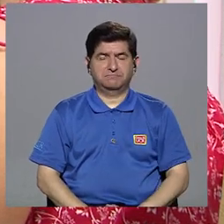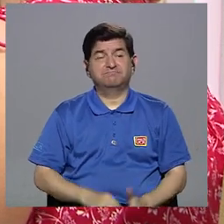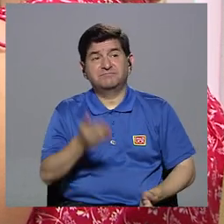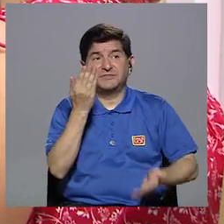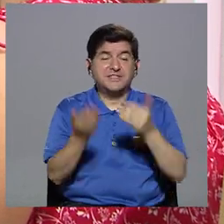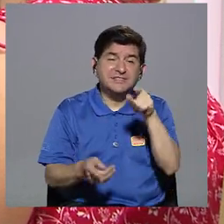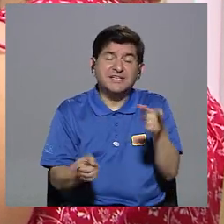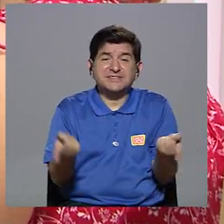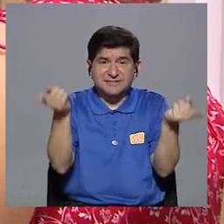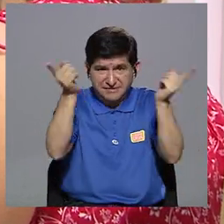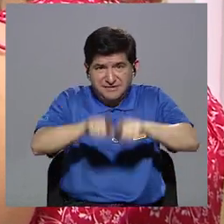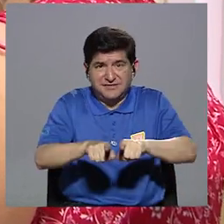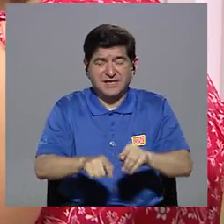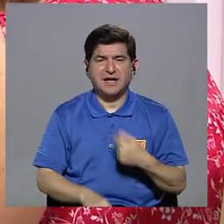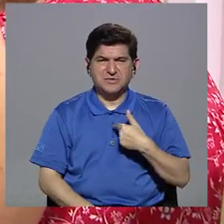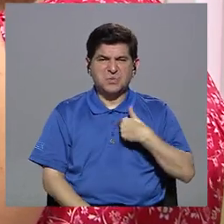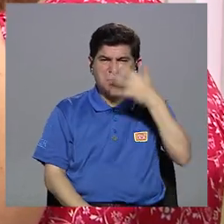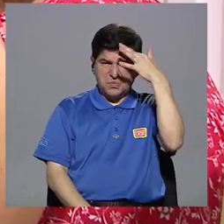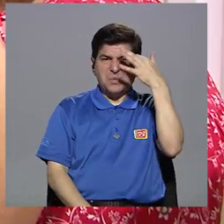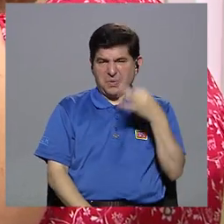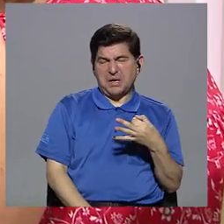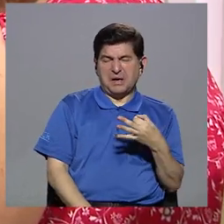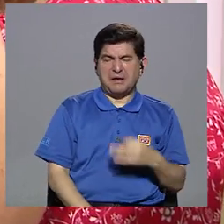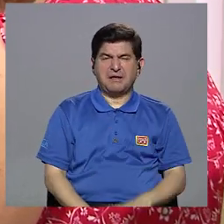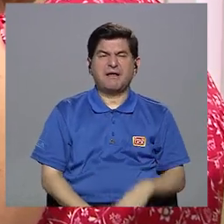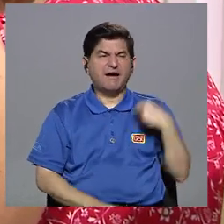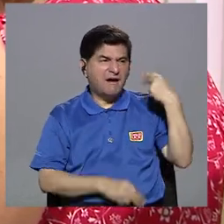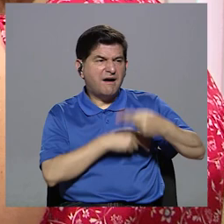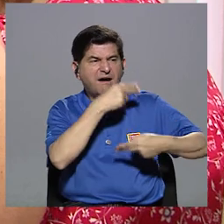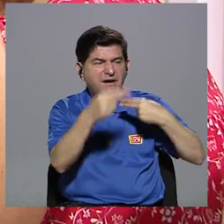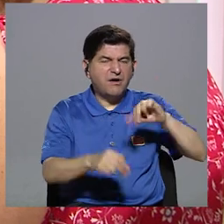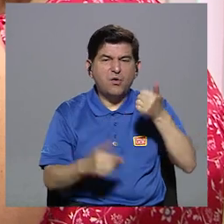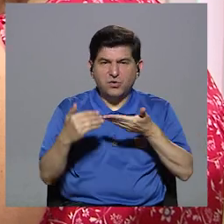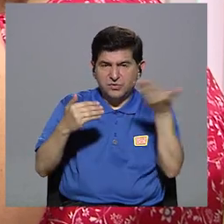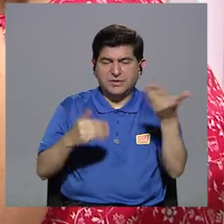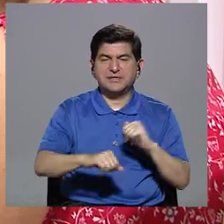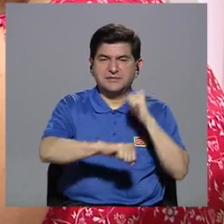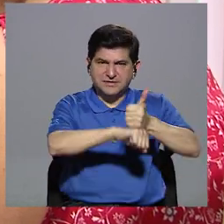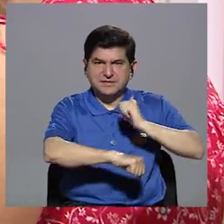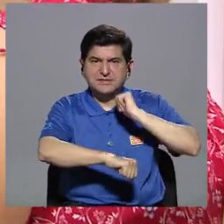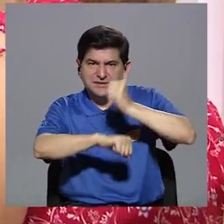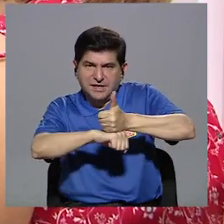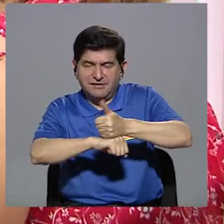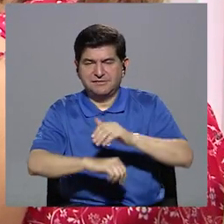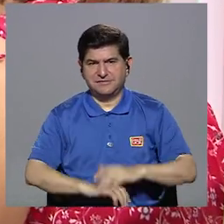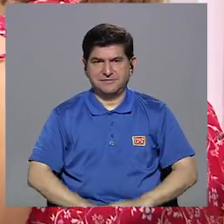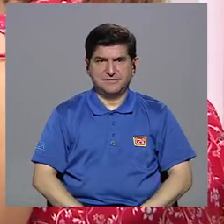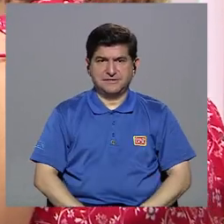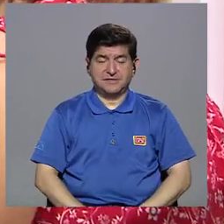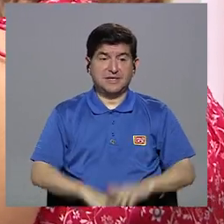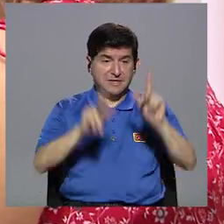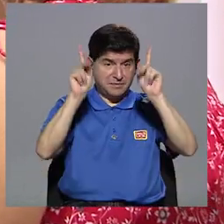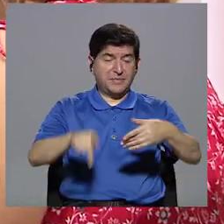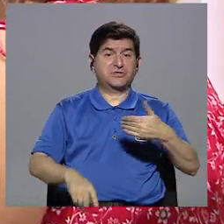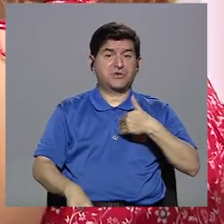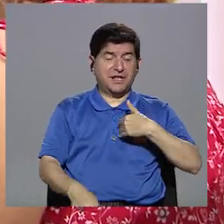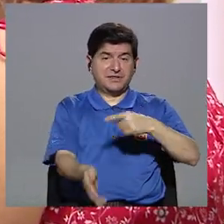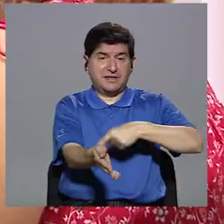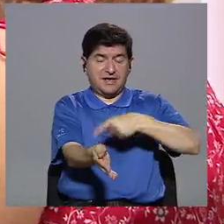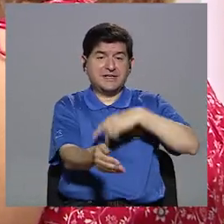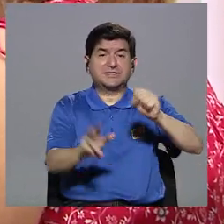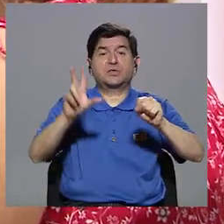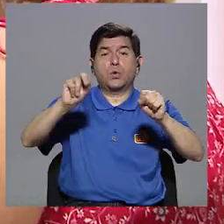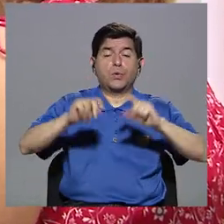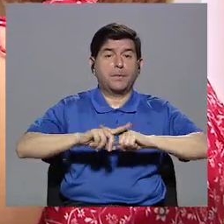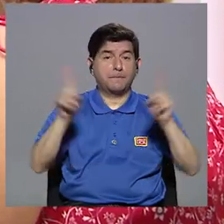entonces digamos ahí uno considera la herencia y otros factores para determinar si el paciente tiene